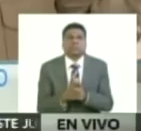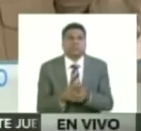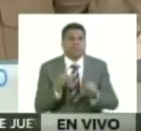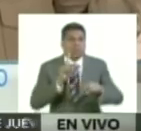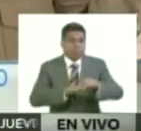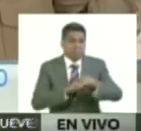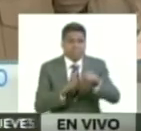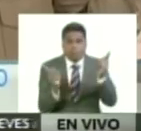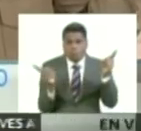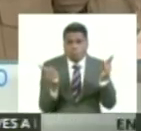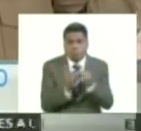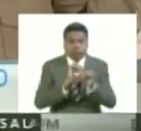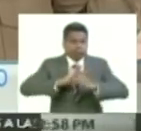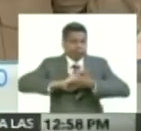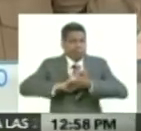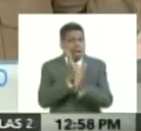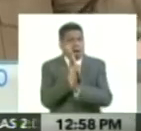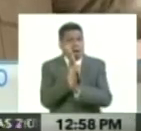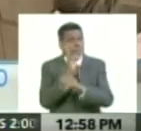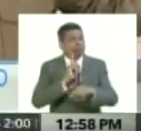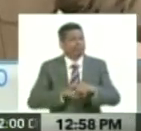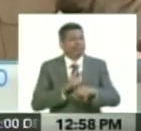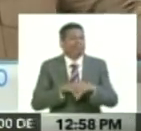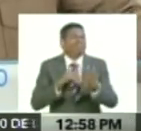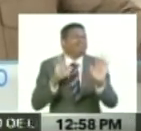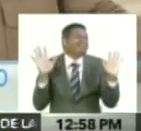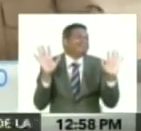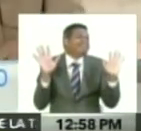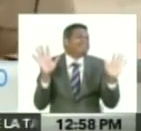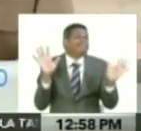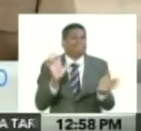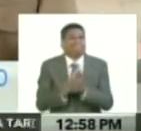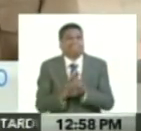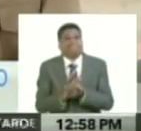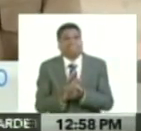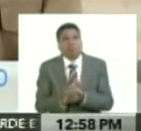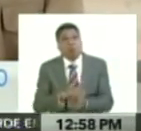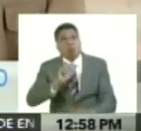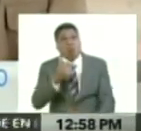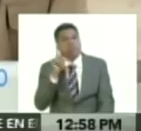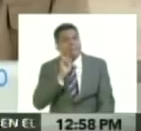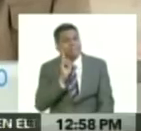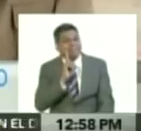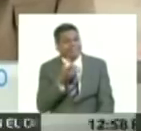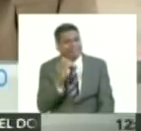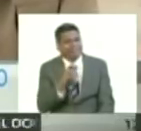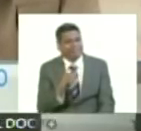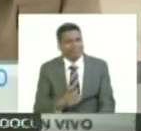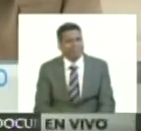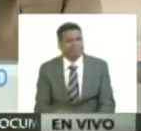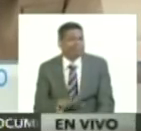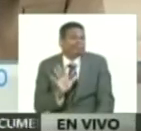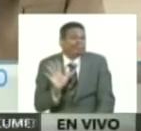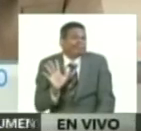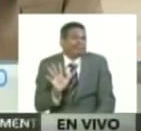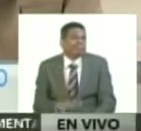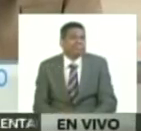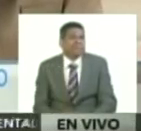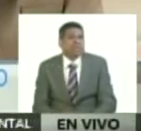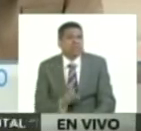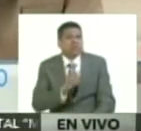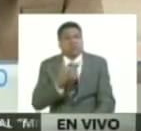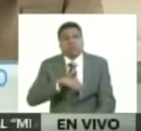se le acabó, afortunadamente. Otra mentira más. Nosotros no queremos